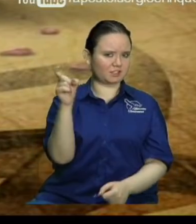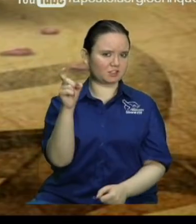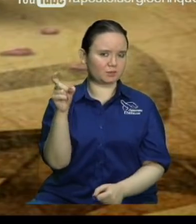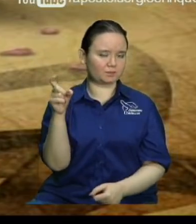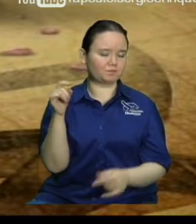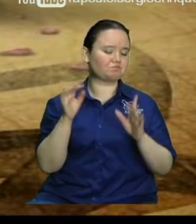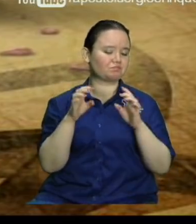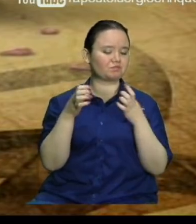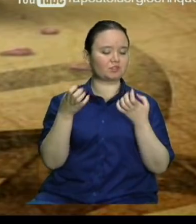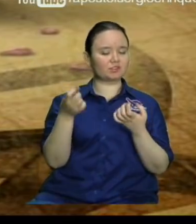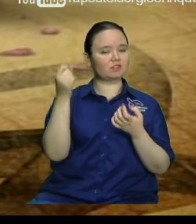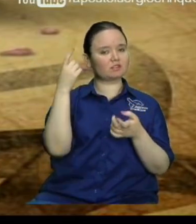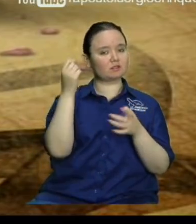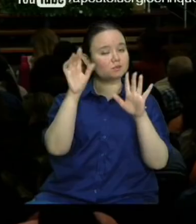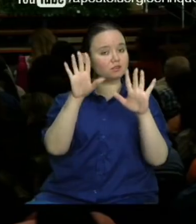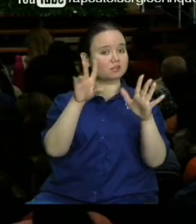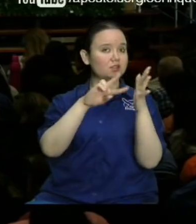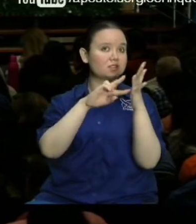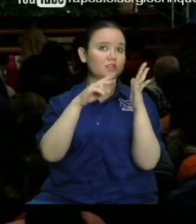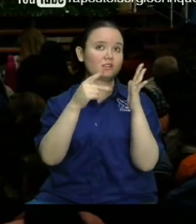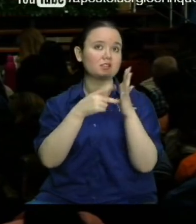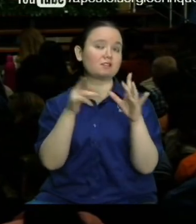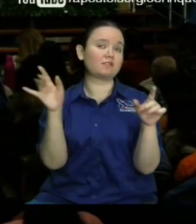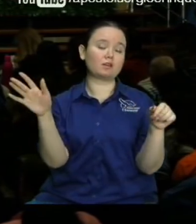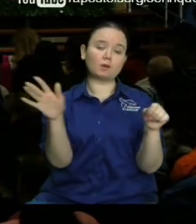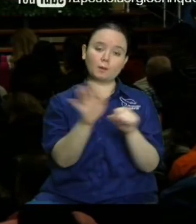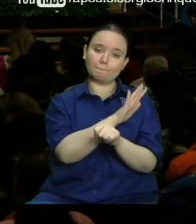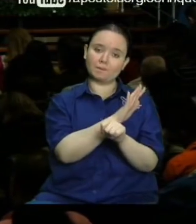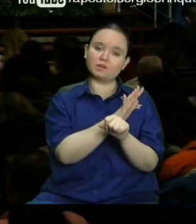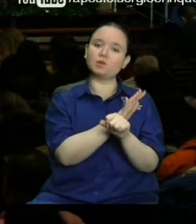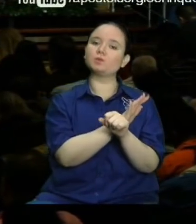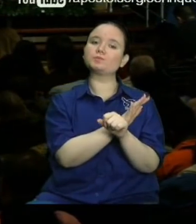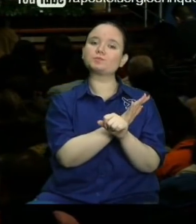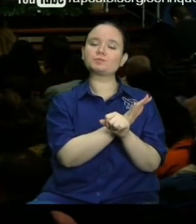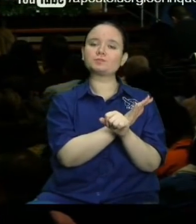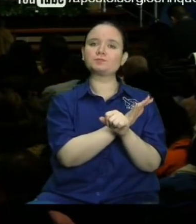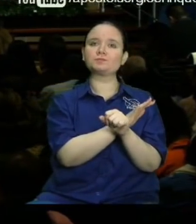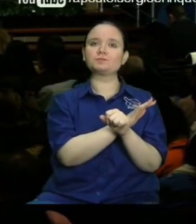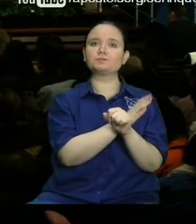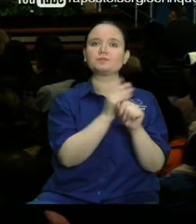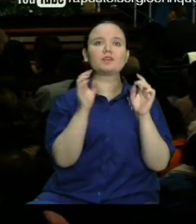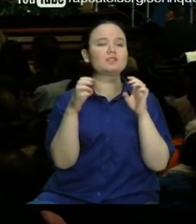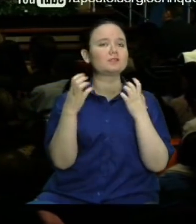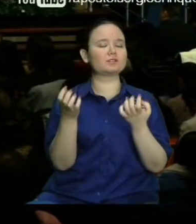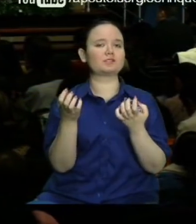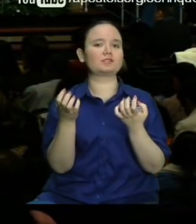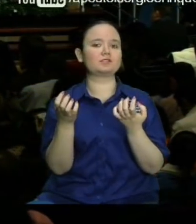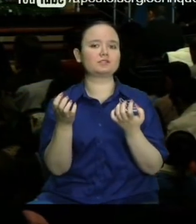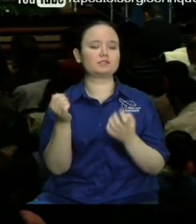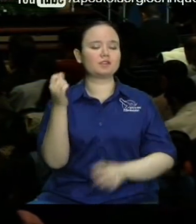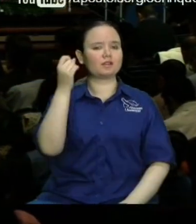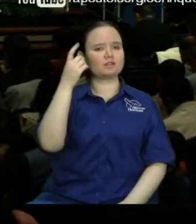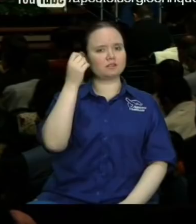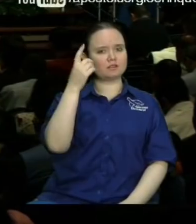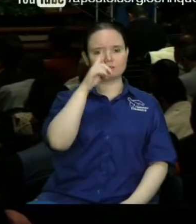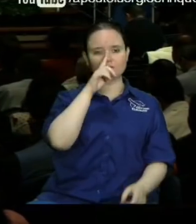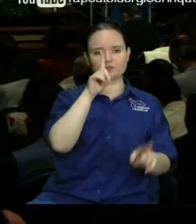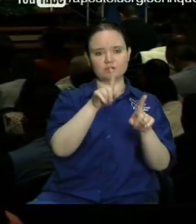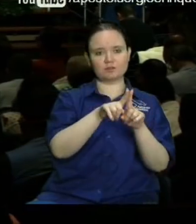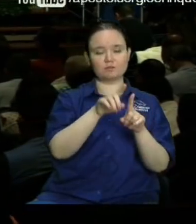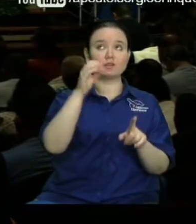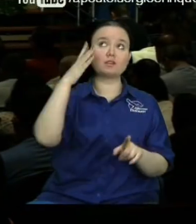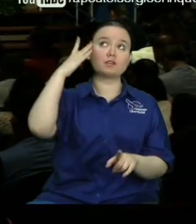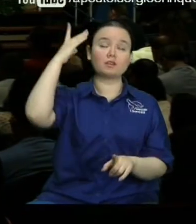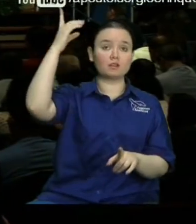lo entendemos que es totalidad, es una totalidad. Y entendemos entonces como que